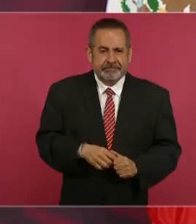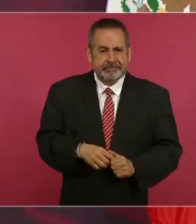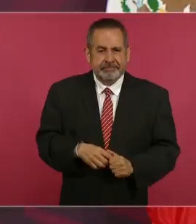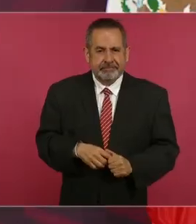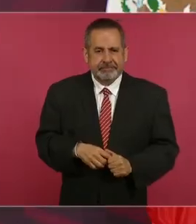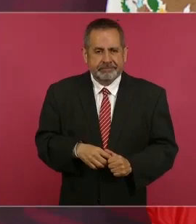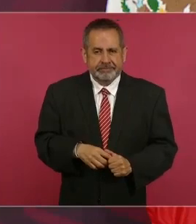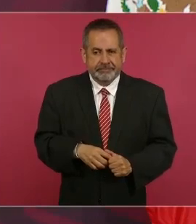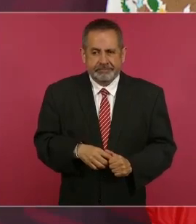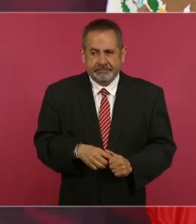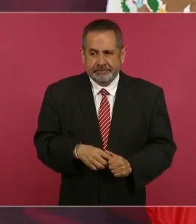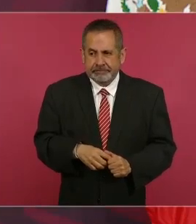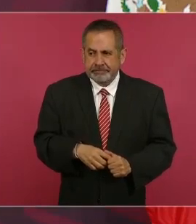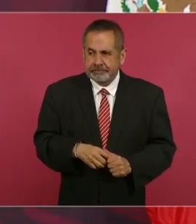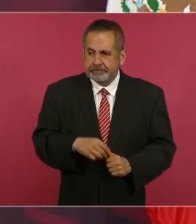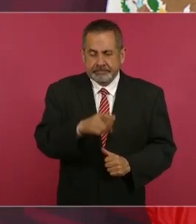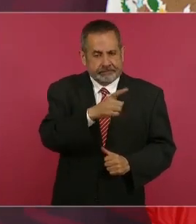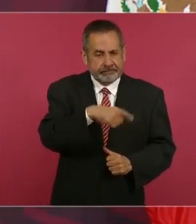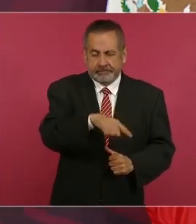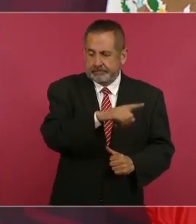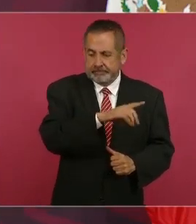de